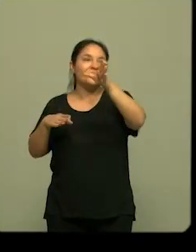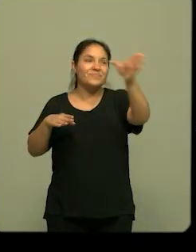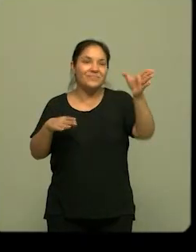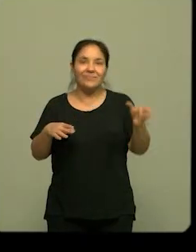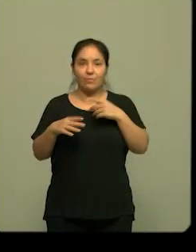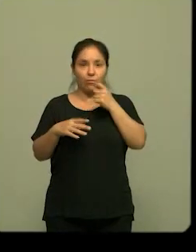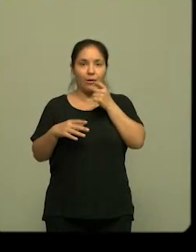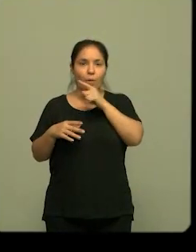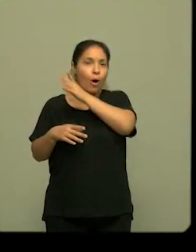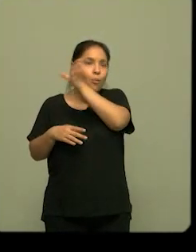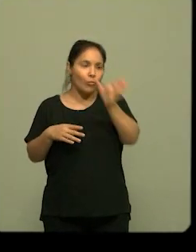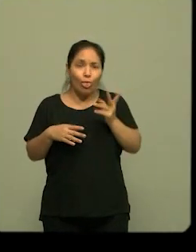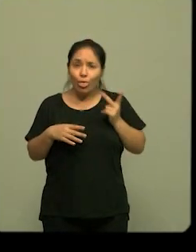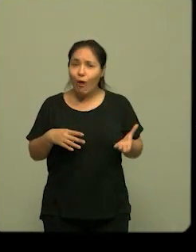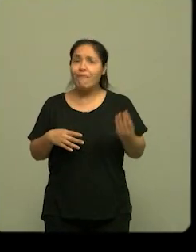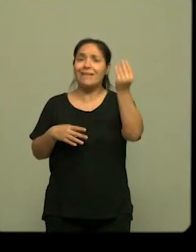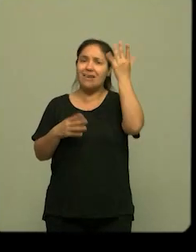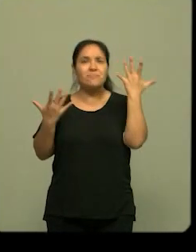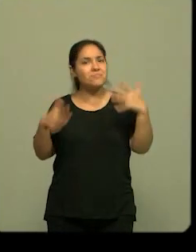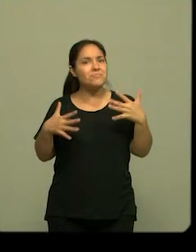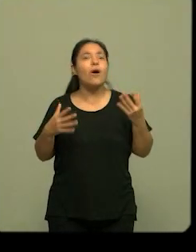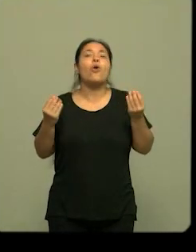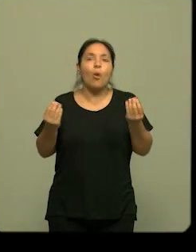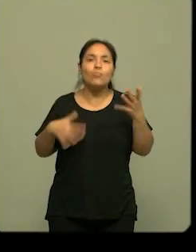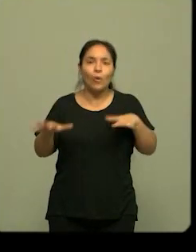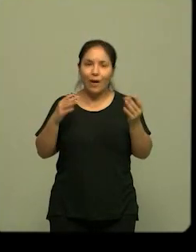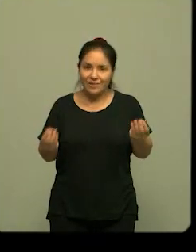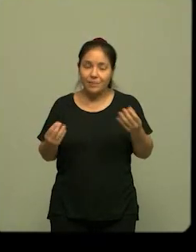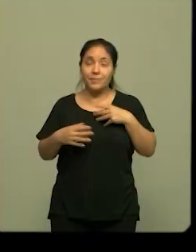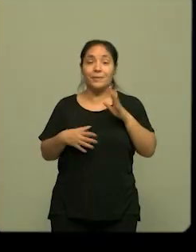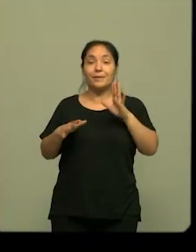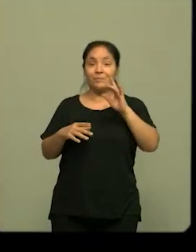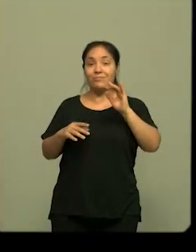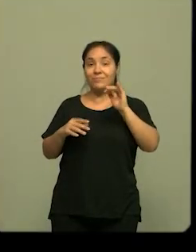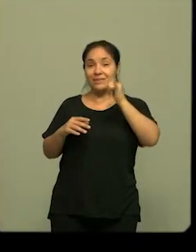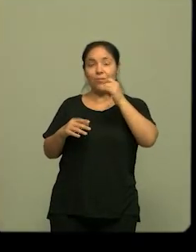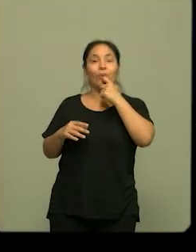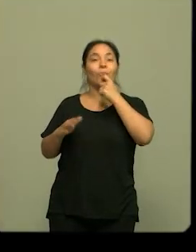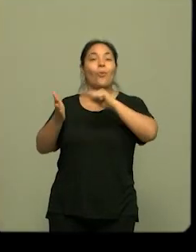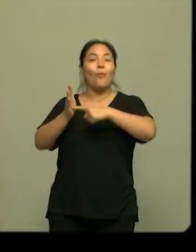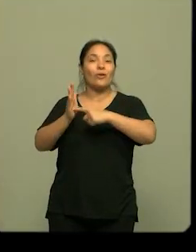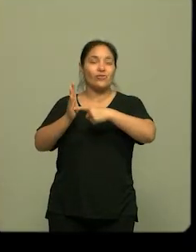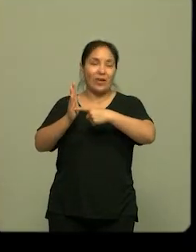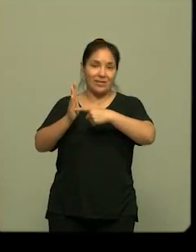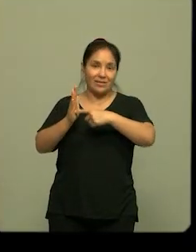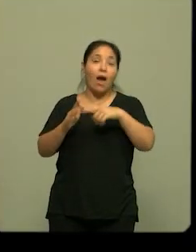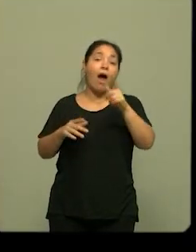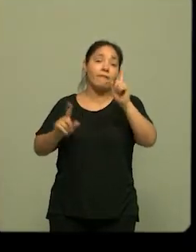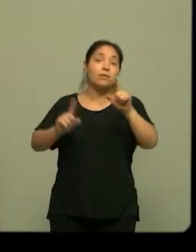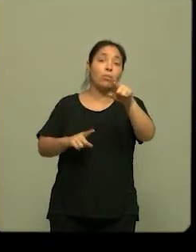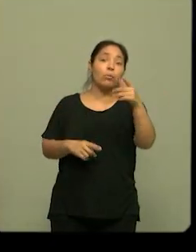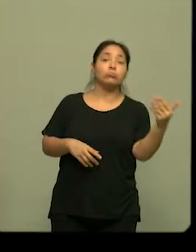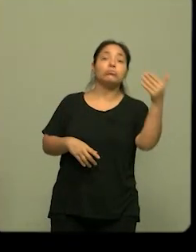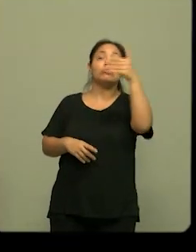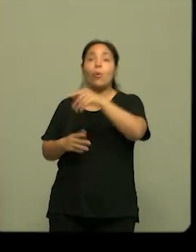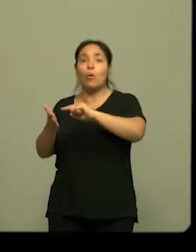Bueno, esa situación se está empezando a generar. Es como, yo siempre lo comparo con Buenos Aires, ¿no? O sea, vos vas a Buenos Aires